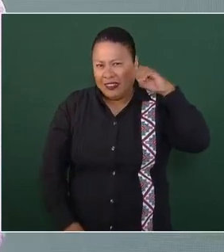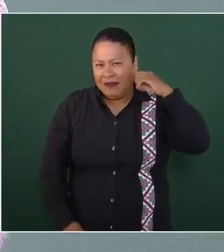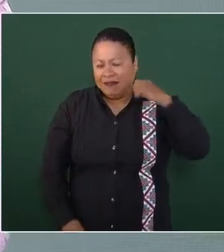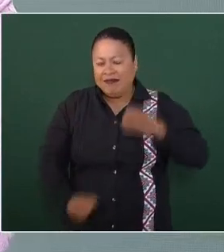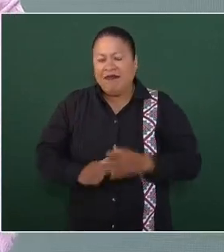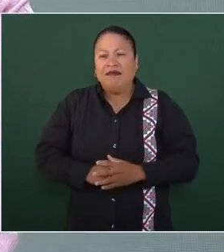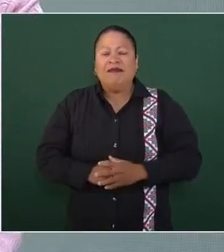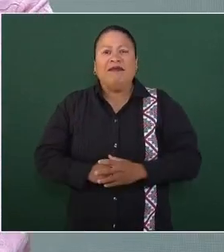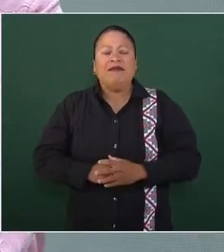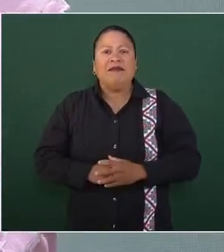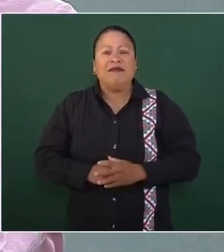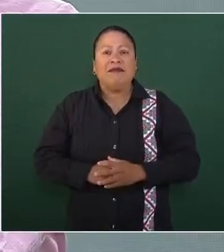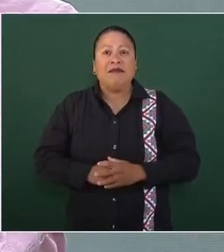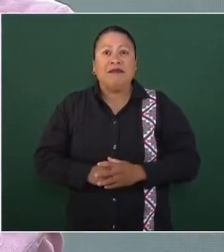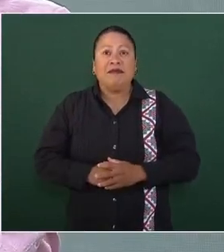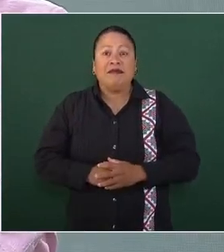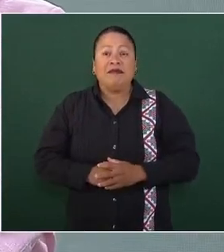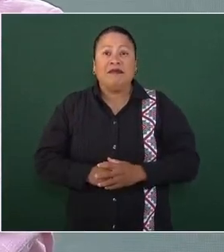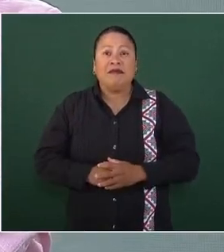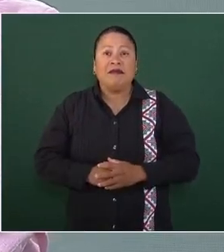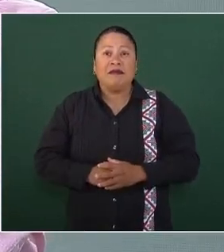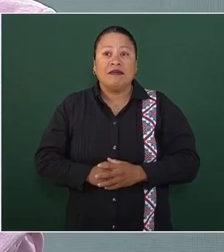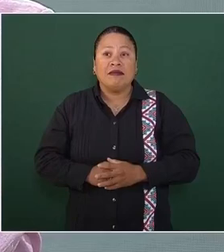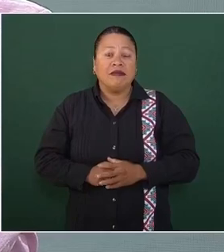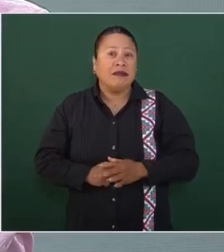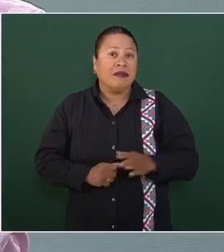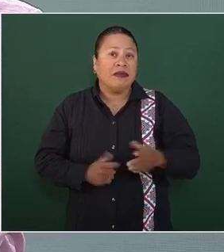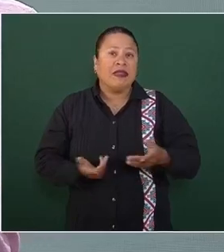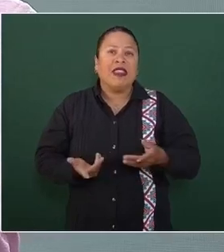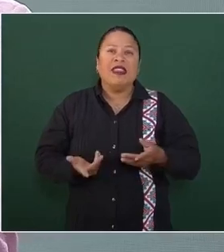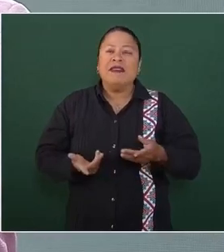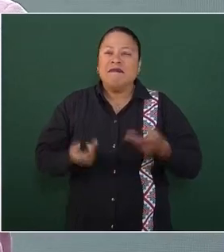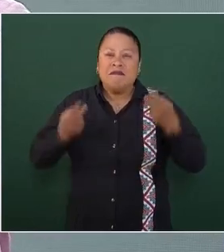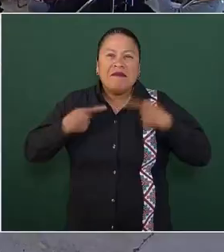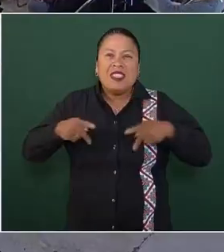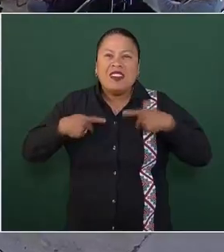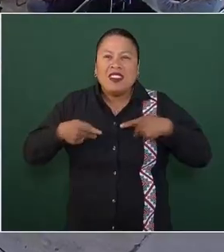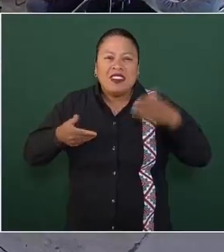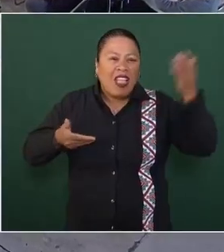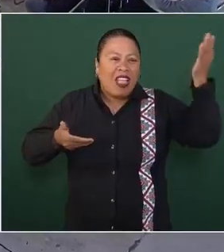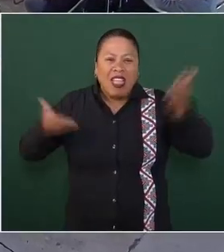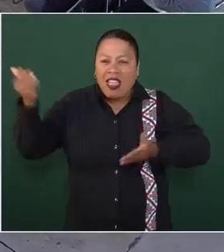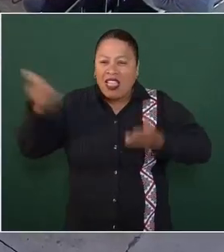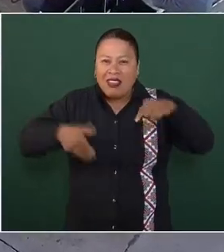quien no viene a Oaxaca y se enamora de Oaxaca